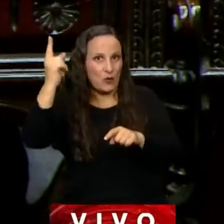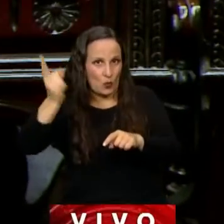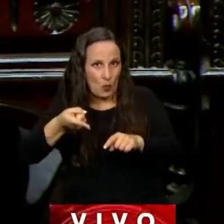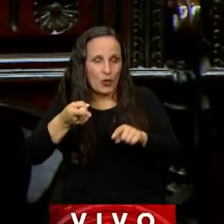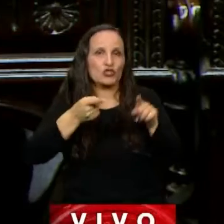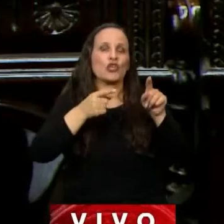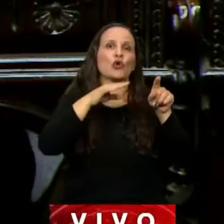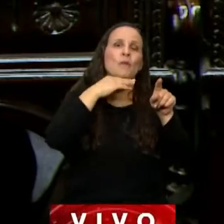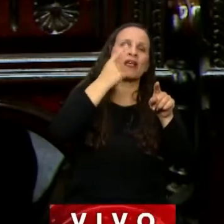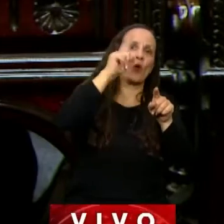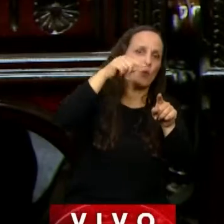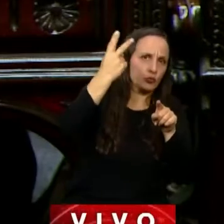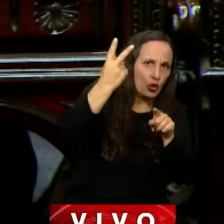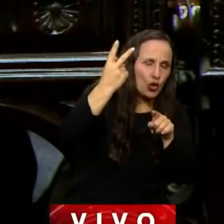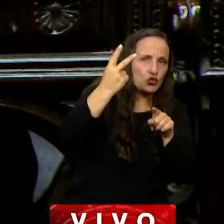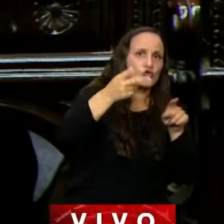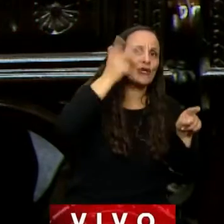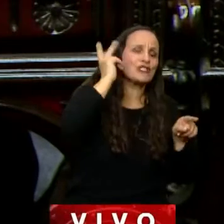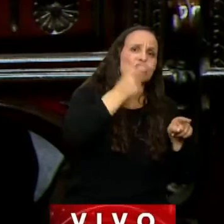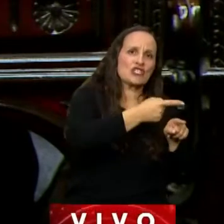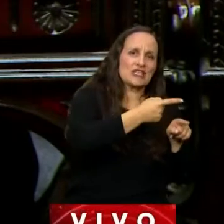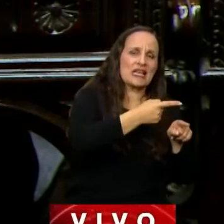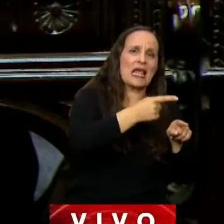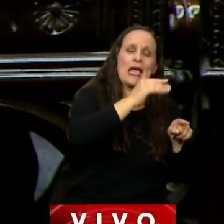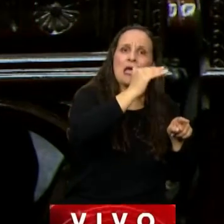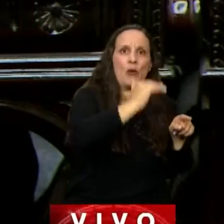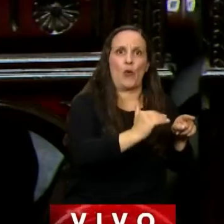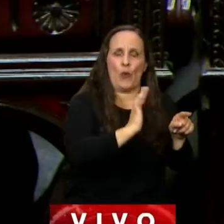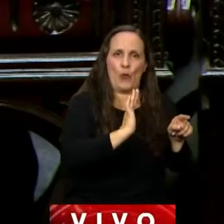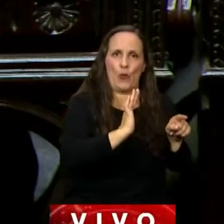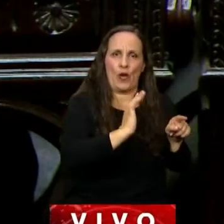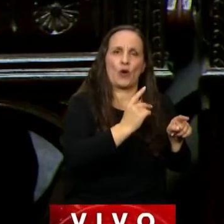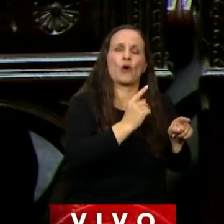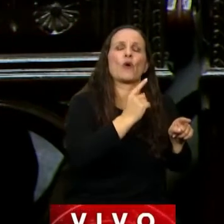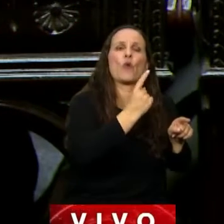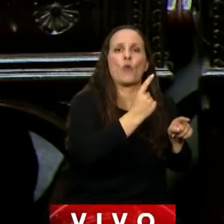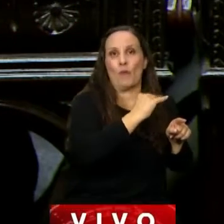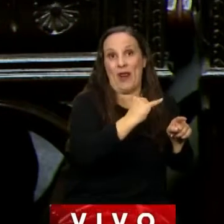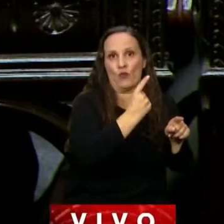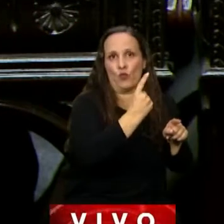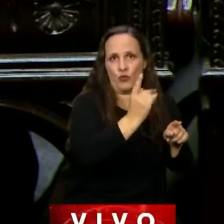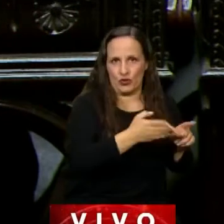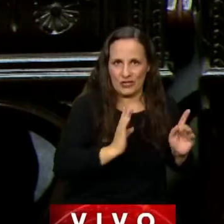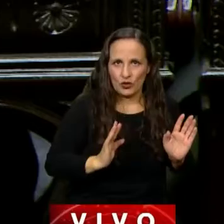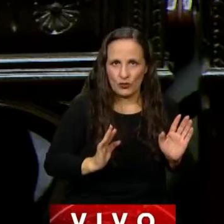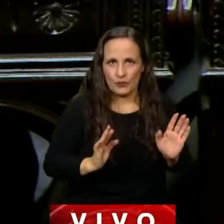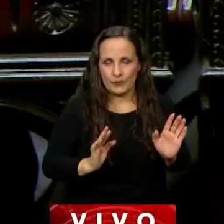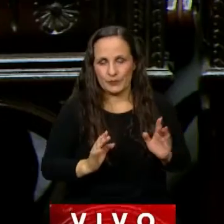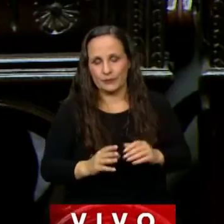para México un 1.2 y para Chile un descenso del 1%.